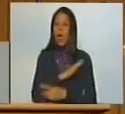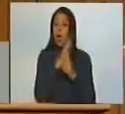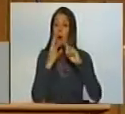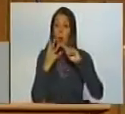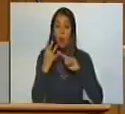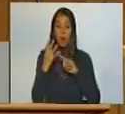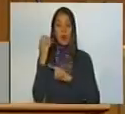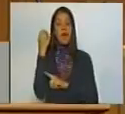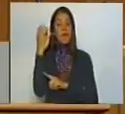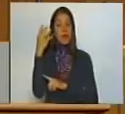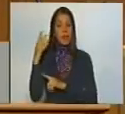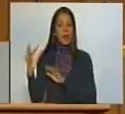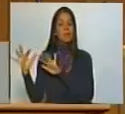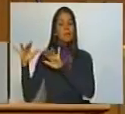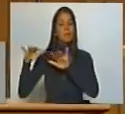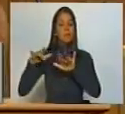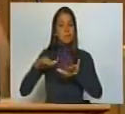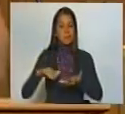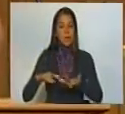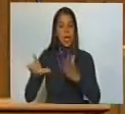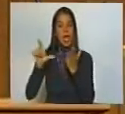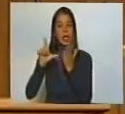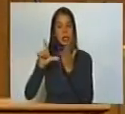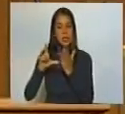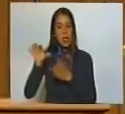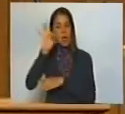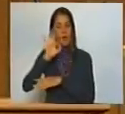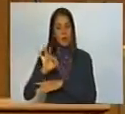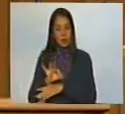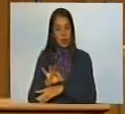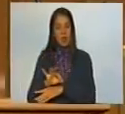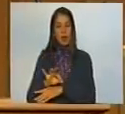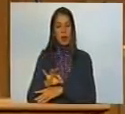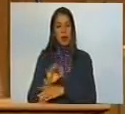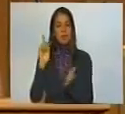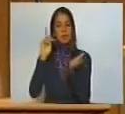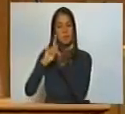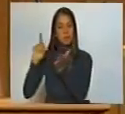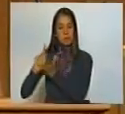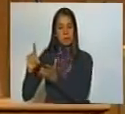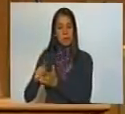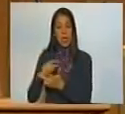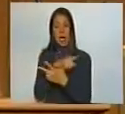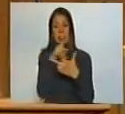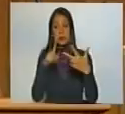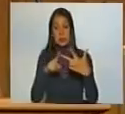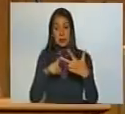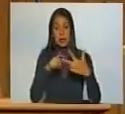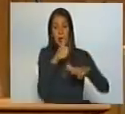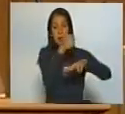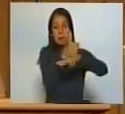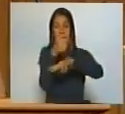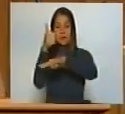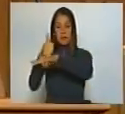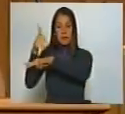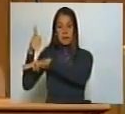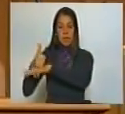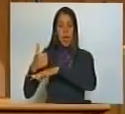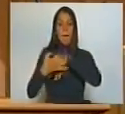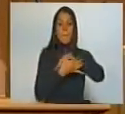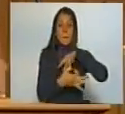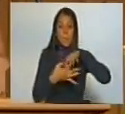Federación Venezolana de Estudiantes de Educación Media participaron los tres voceros principales de cada municipio: vocero